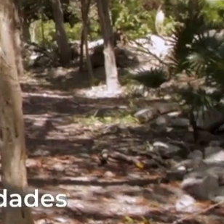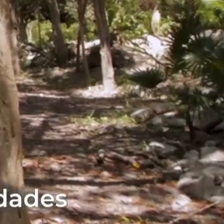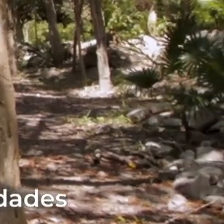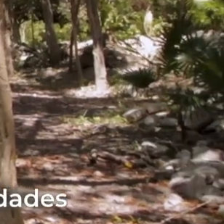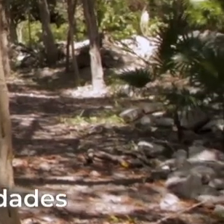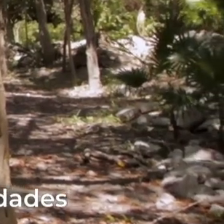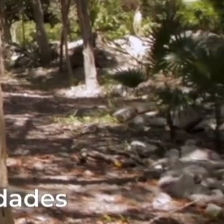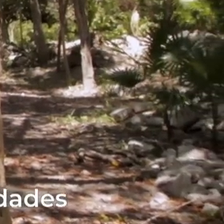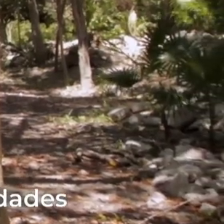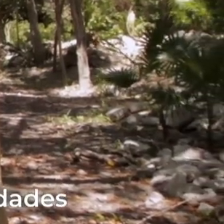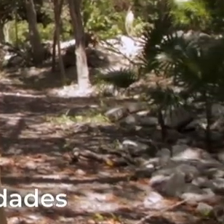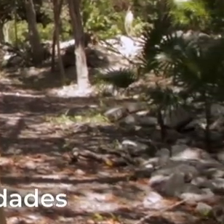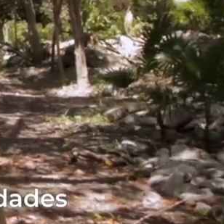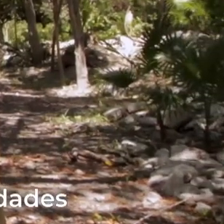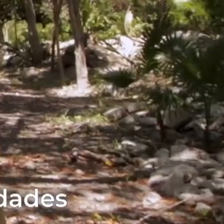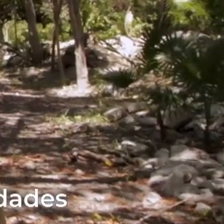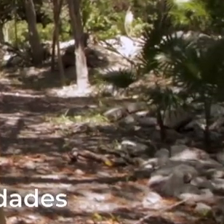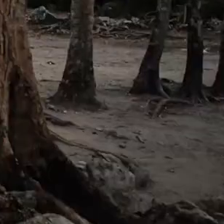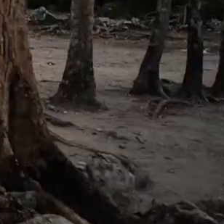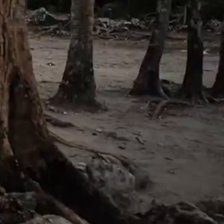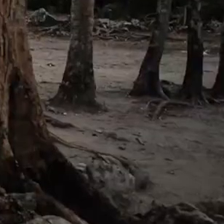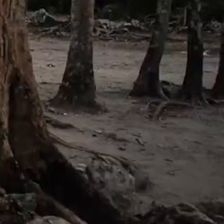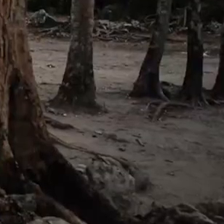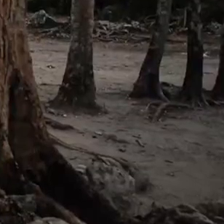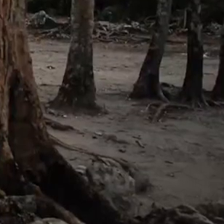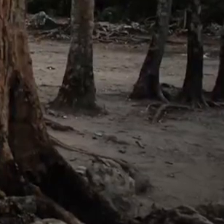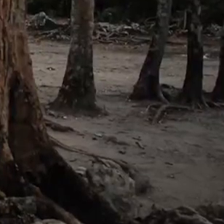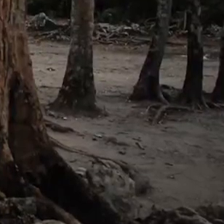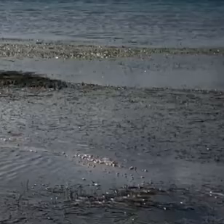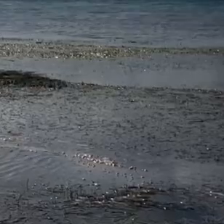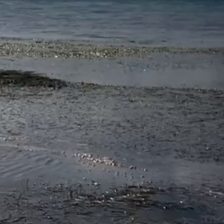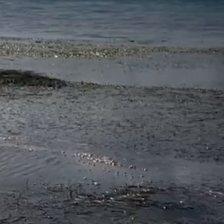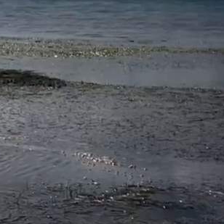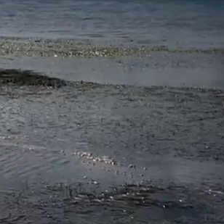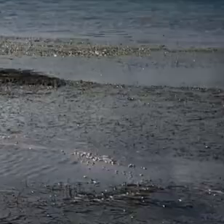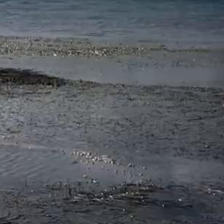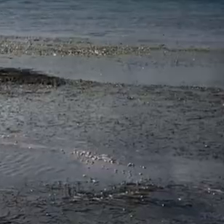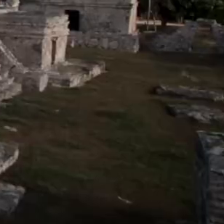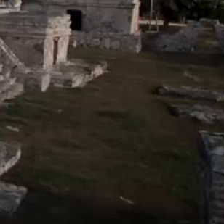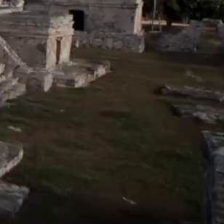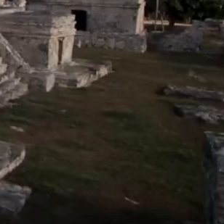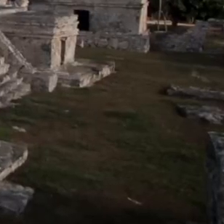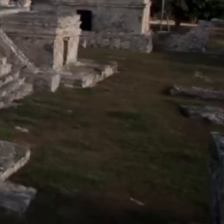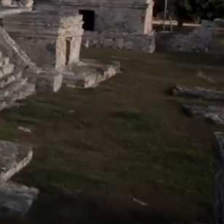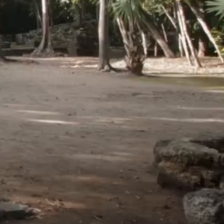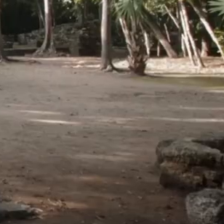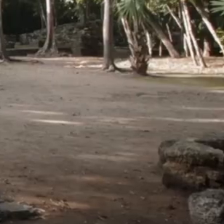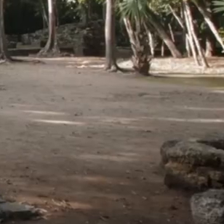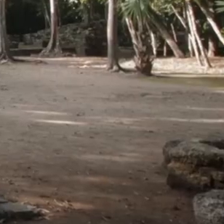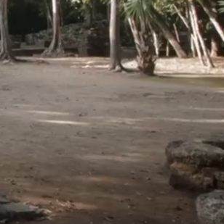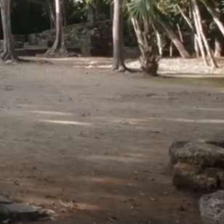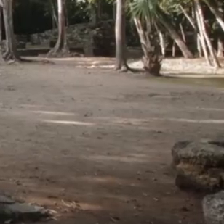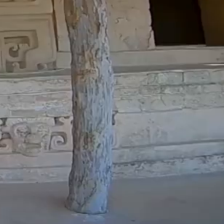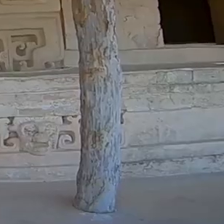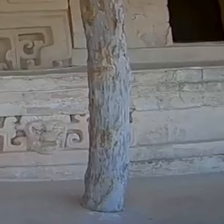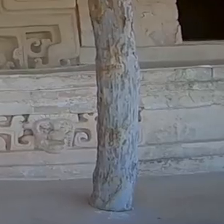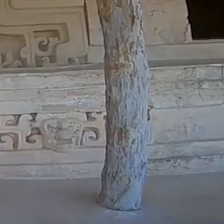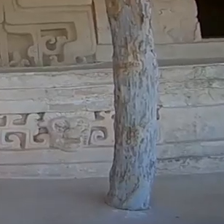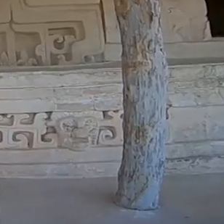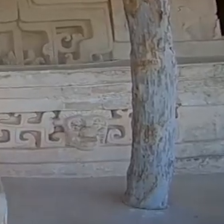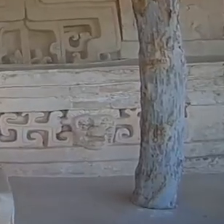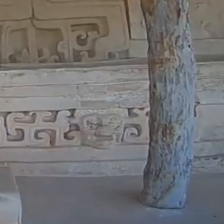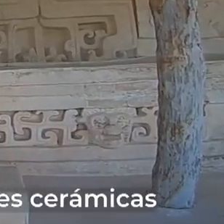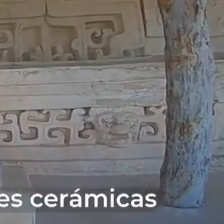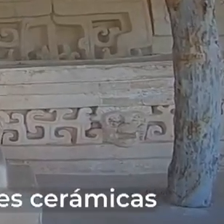confluencia de distintas ciudades como San Gervasio, Cozumel, Tulum, Cobá y Ecbalam,